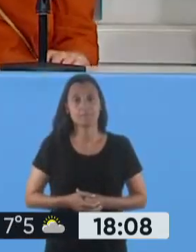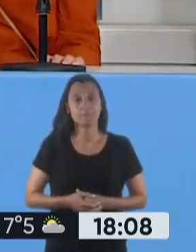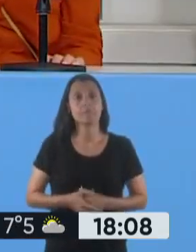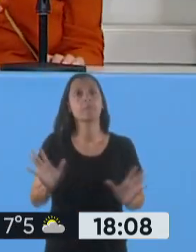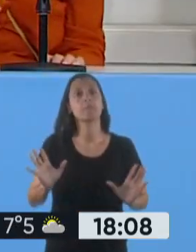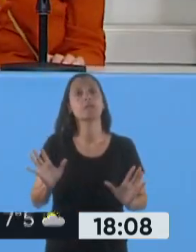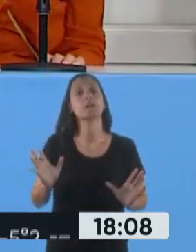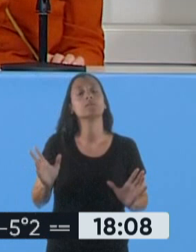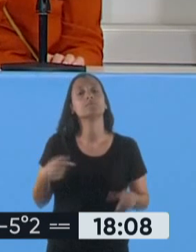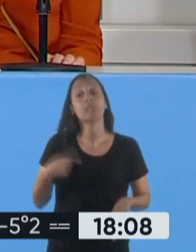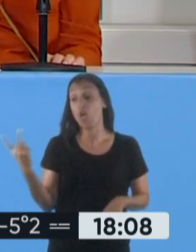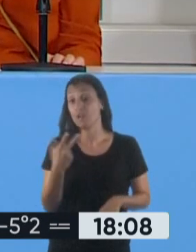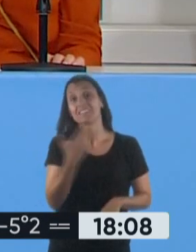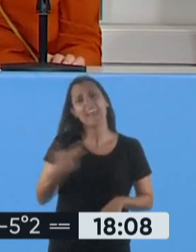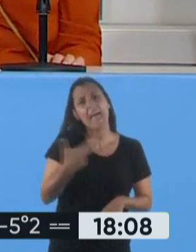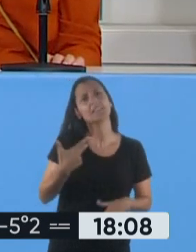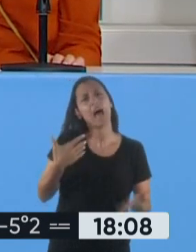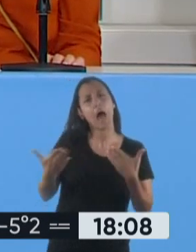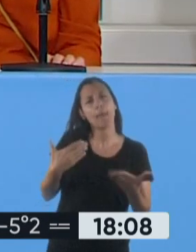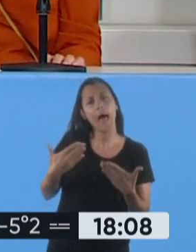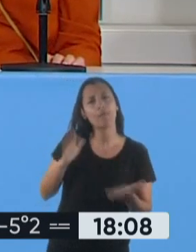Veníamos hablando con alguien y con